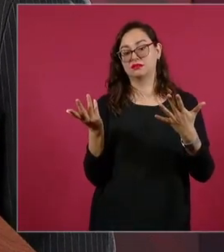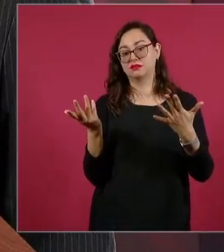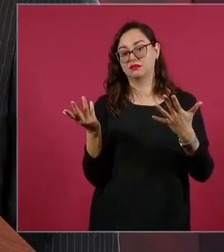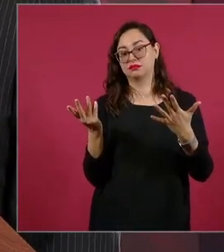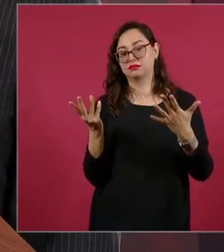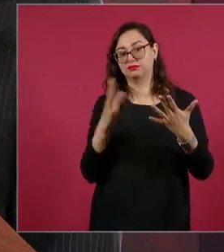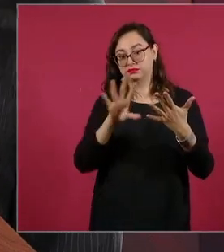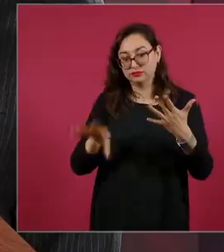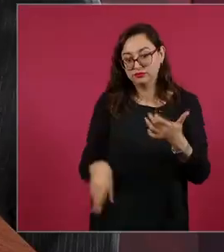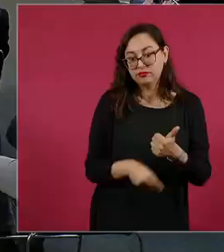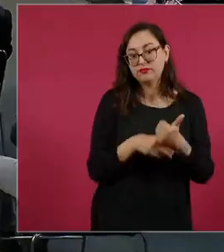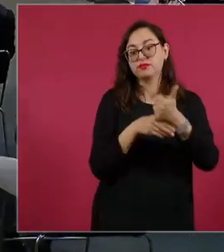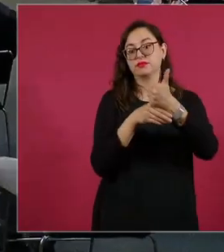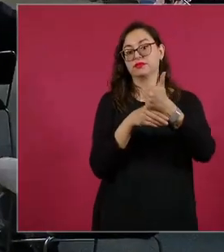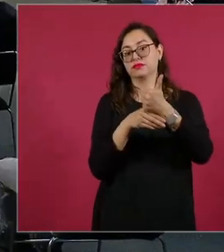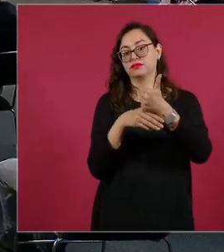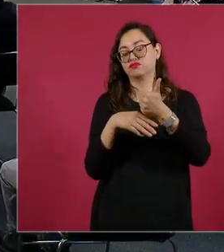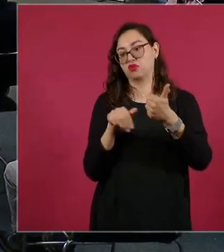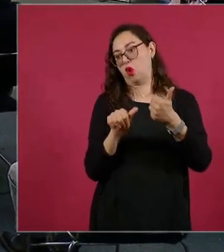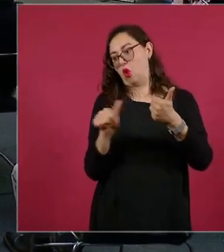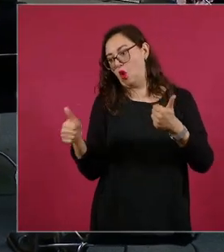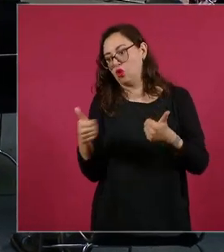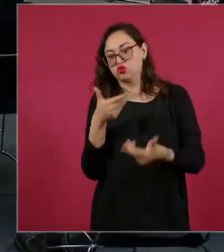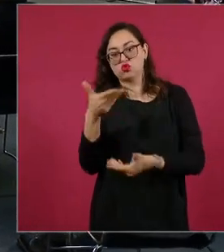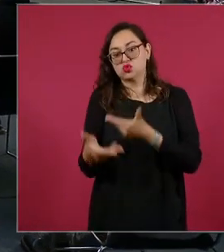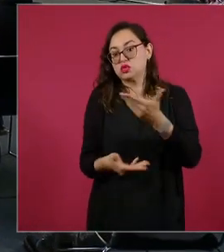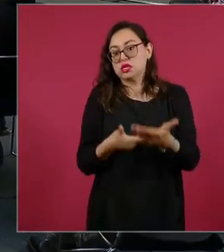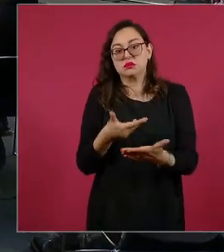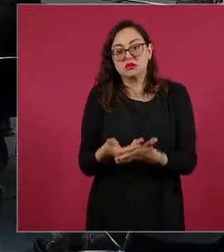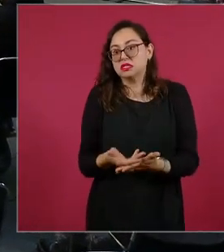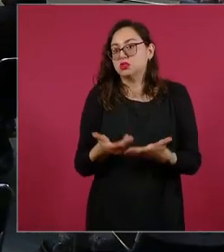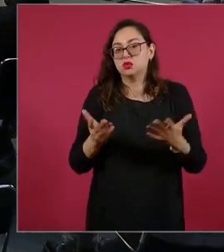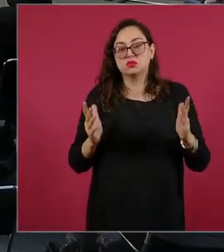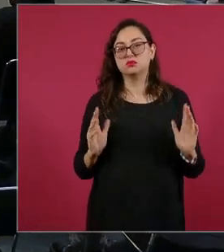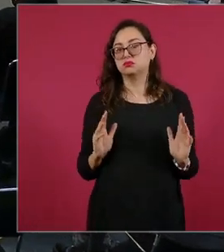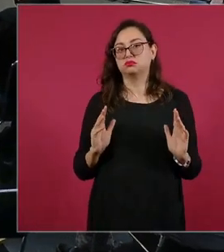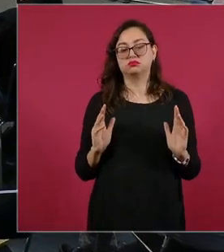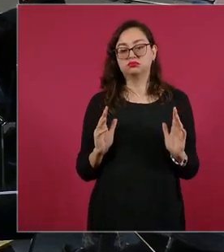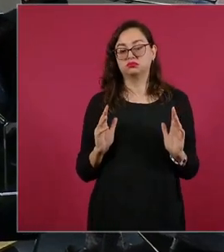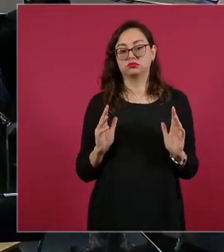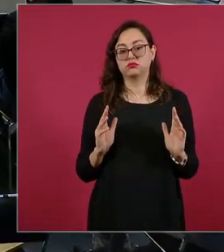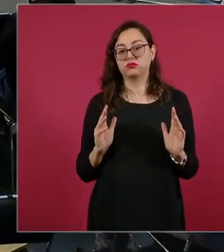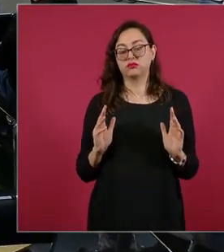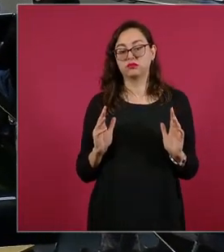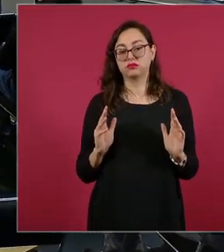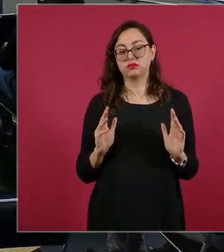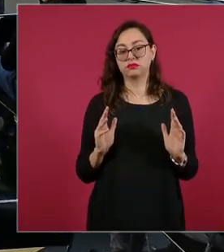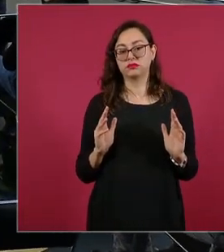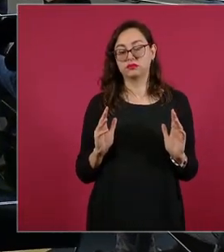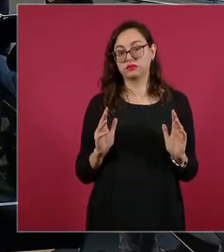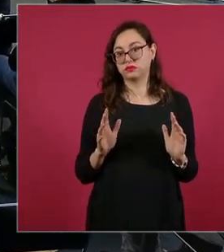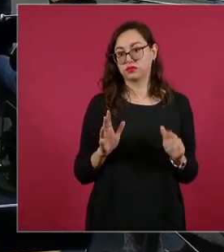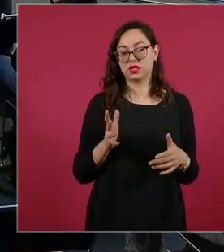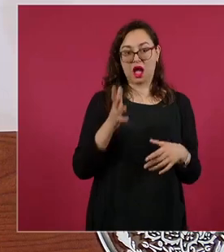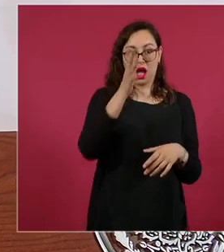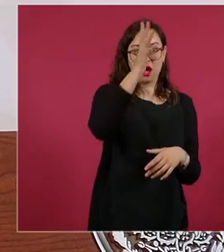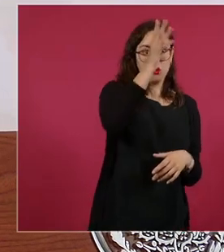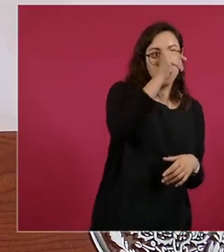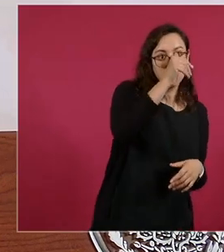pues ya se pueden lograr acuerdos